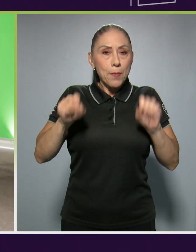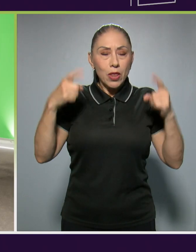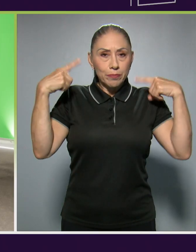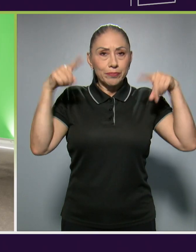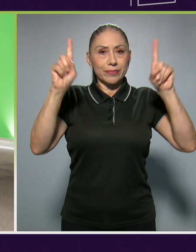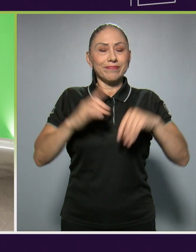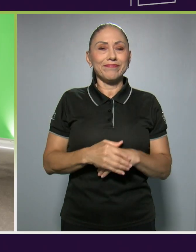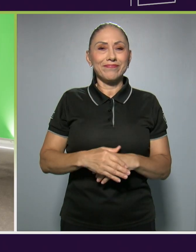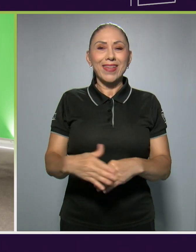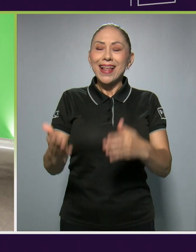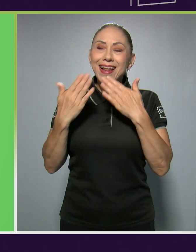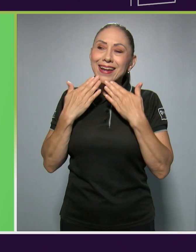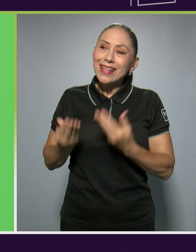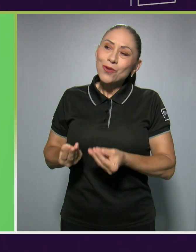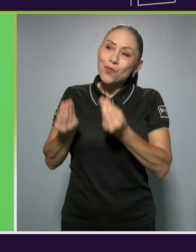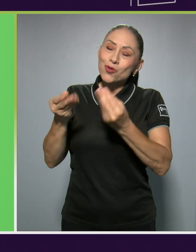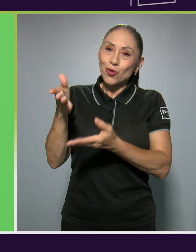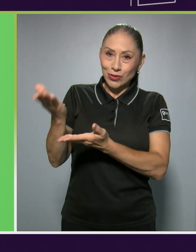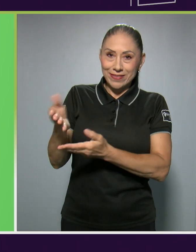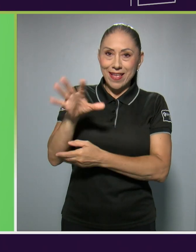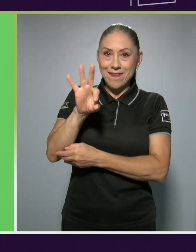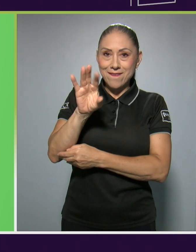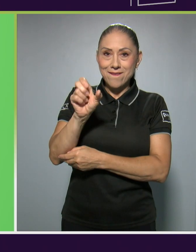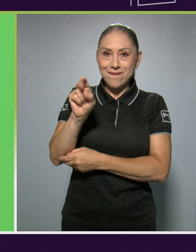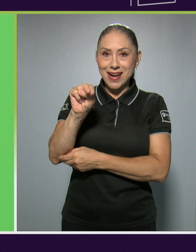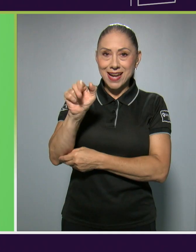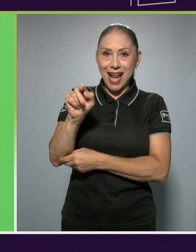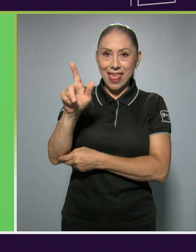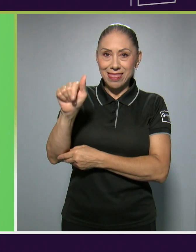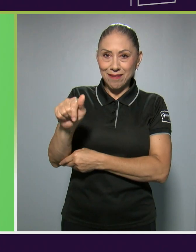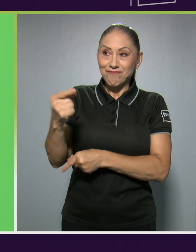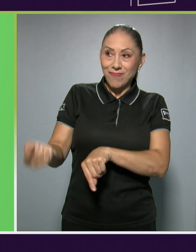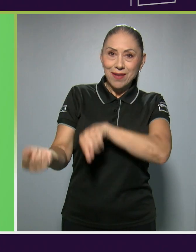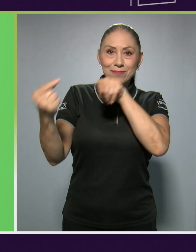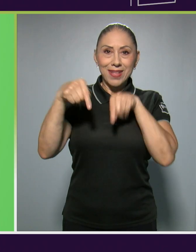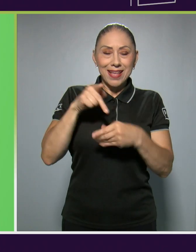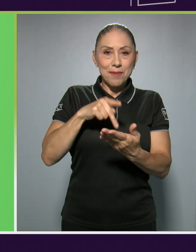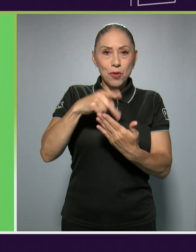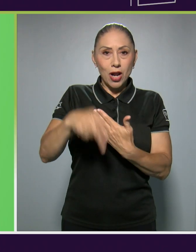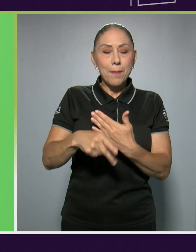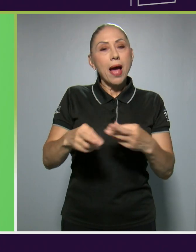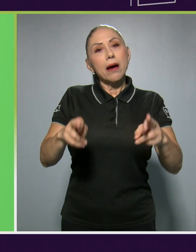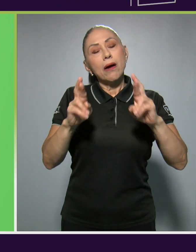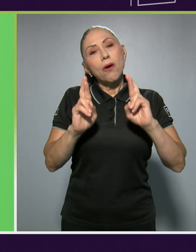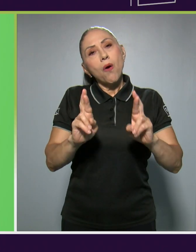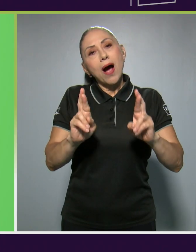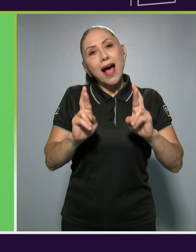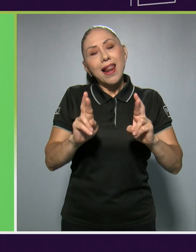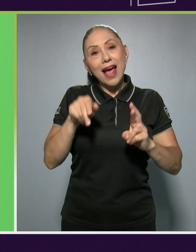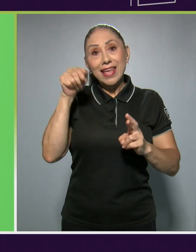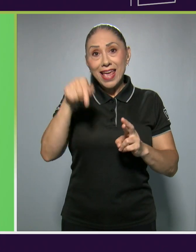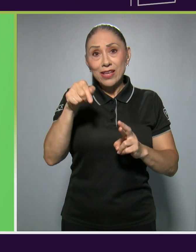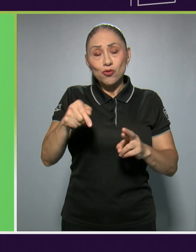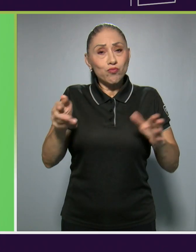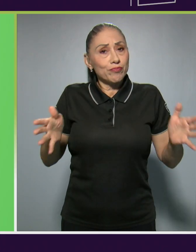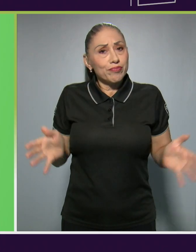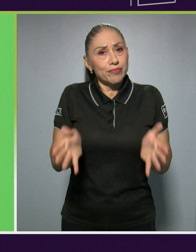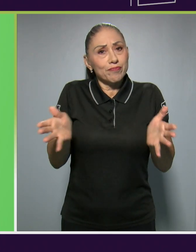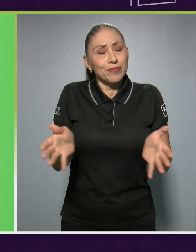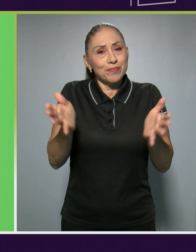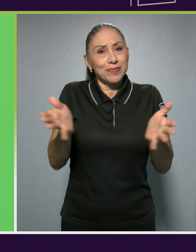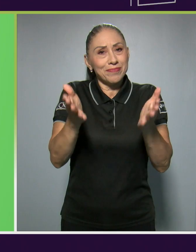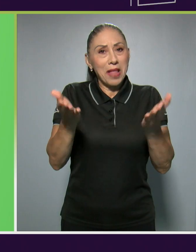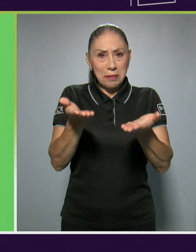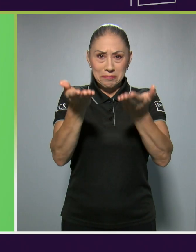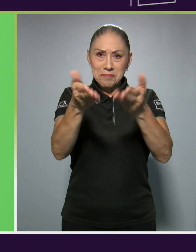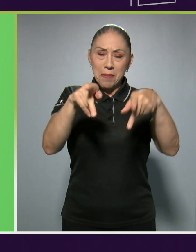Bueno, le agradezco muchísimo, Fernanda, que nos haya acompañado una vez más acá en el programa y ojalá que esto sirva de motivación para las